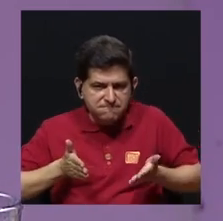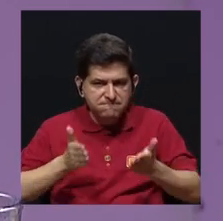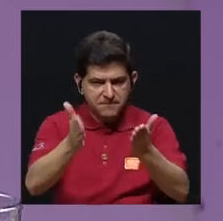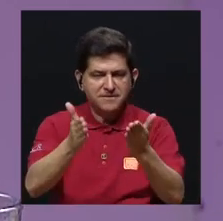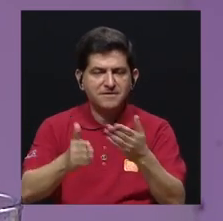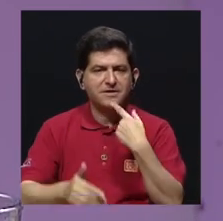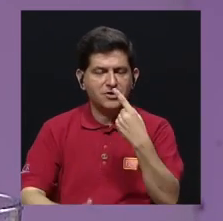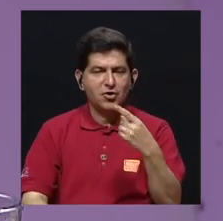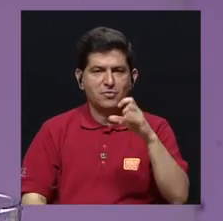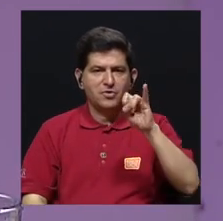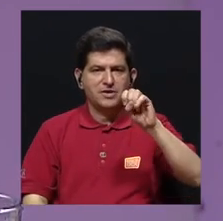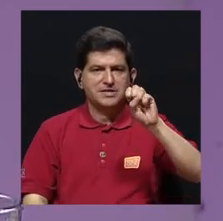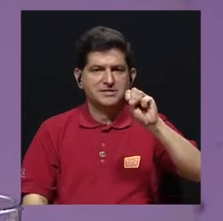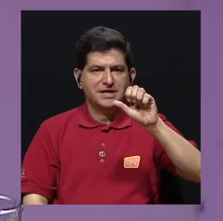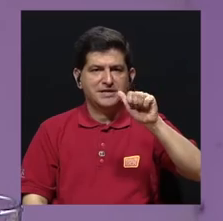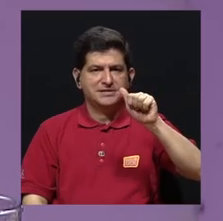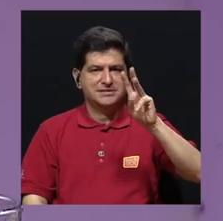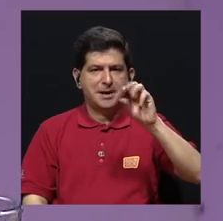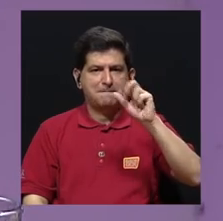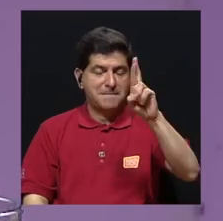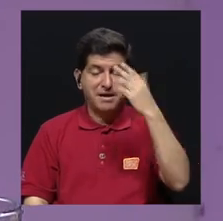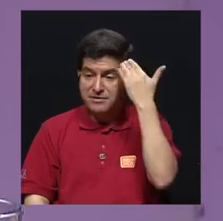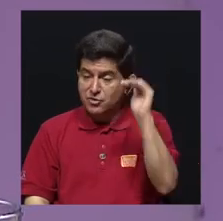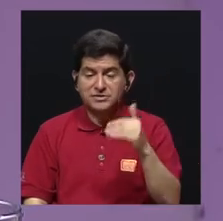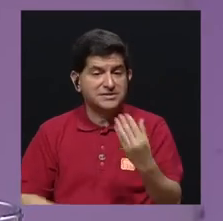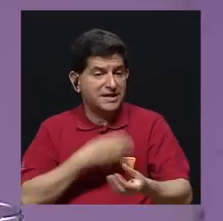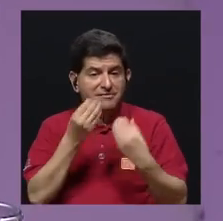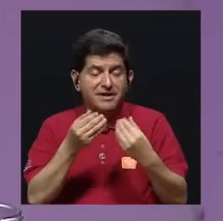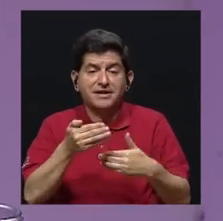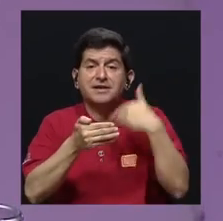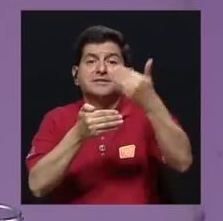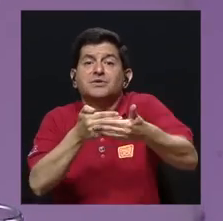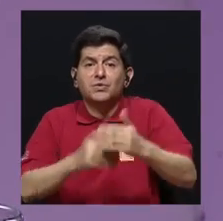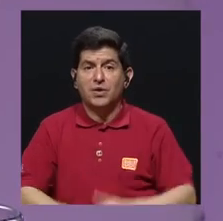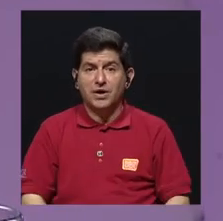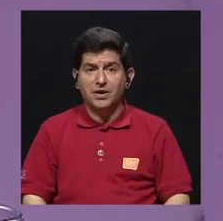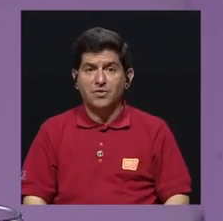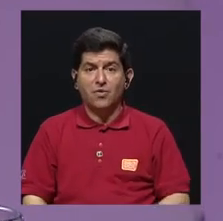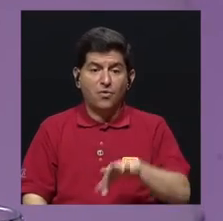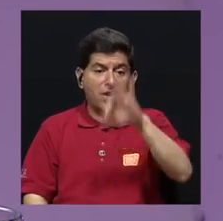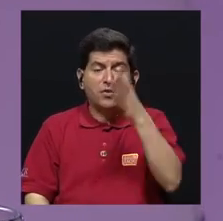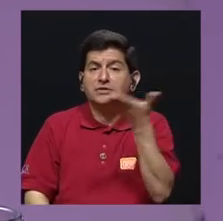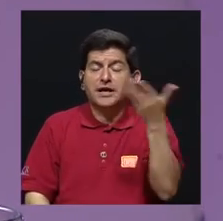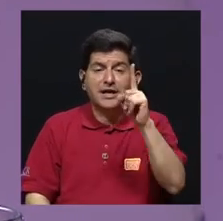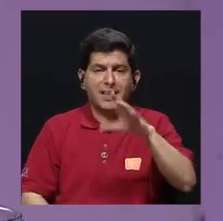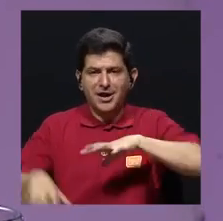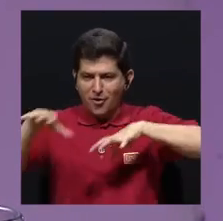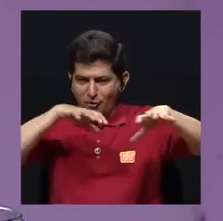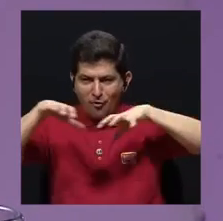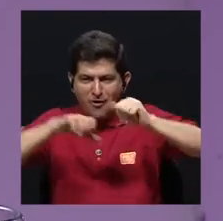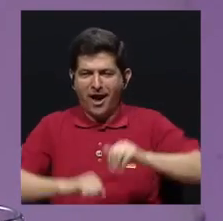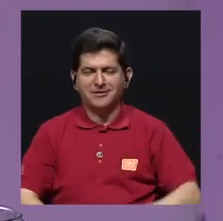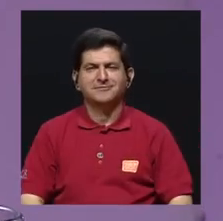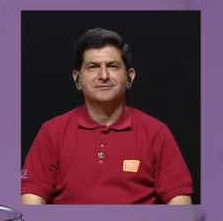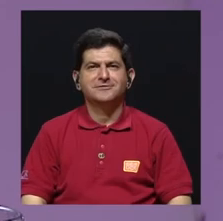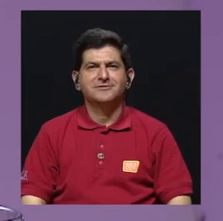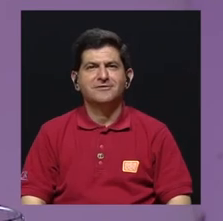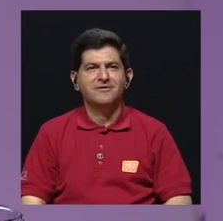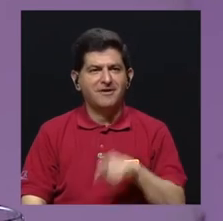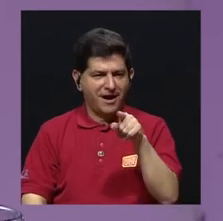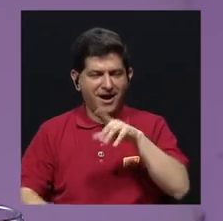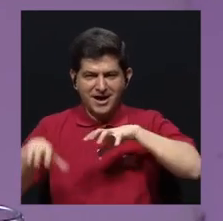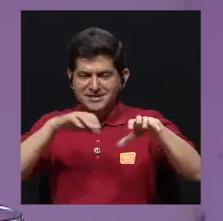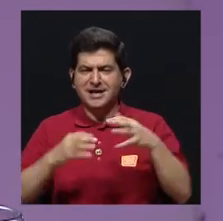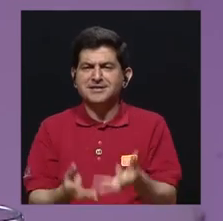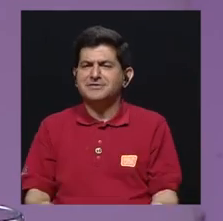salir a la calle y, como dice Isa, nosotros no sabemos con qué nos vamos a encontrar, sí, ¿verdad? Uh-huh. Y una vez hicimos una acción, que